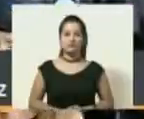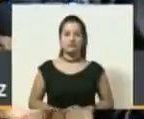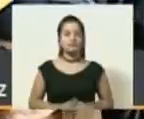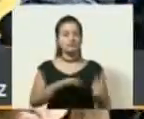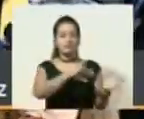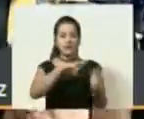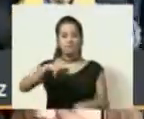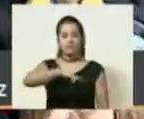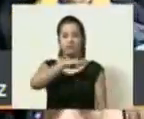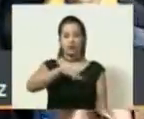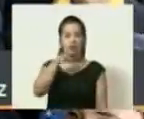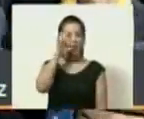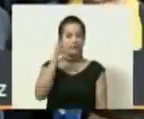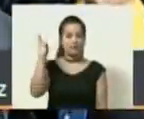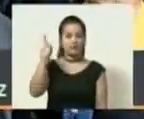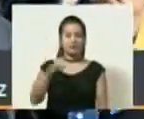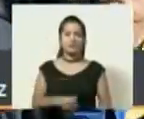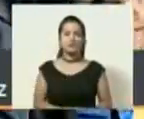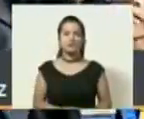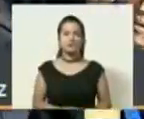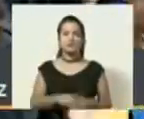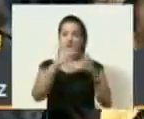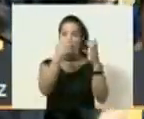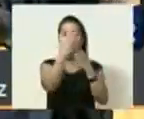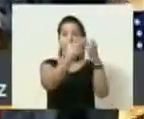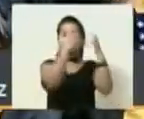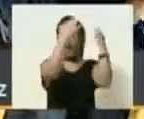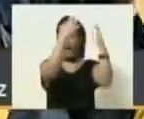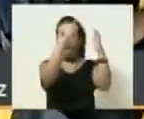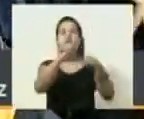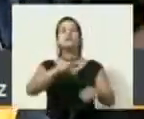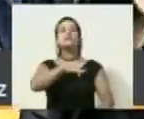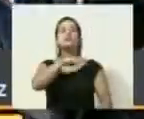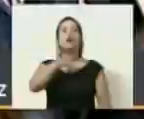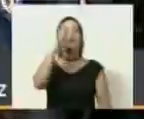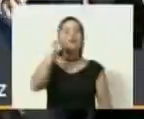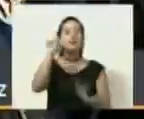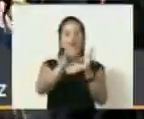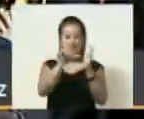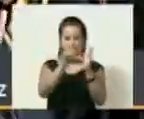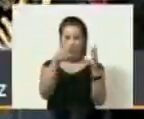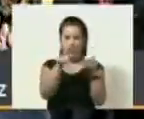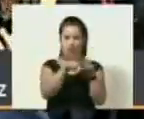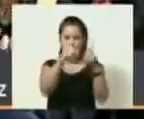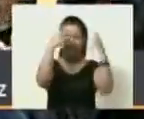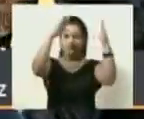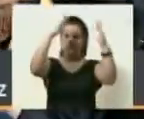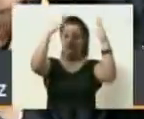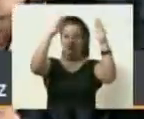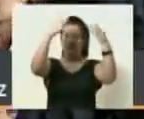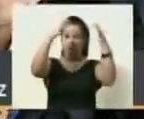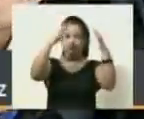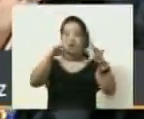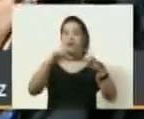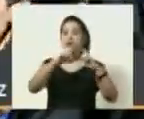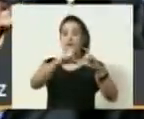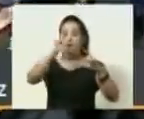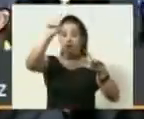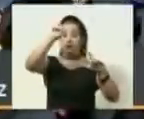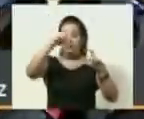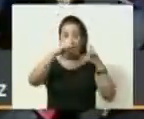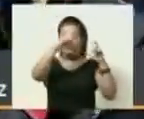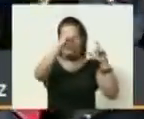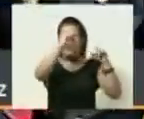Misión Rivas, ¿verdad? ¡Que viva la Misión Rivas! ¡Que viva el carné de la patria!